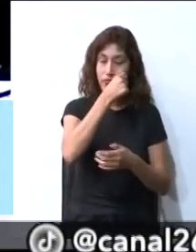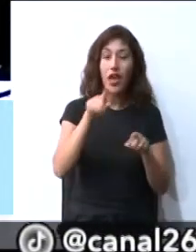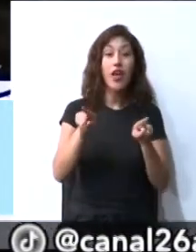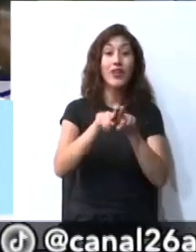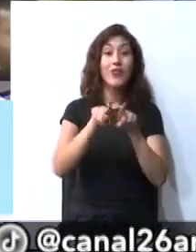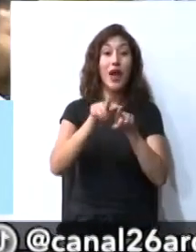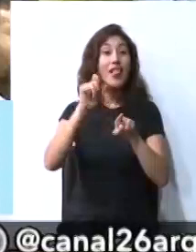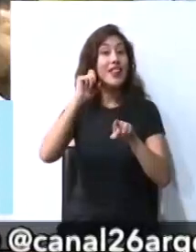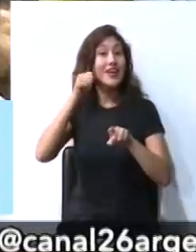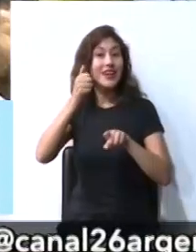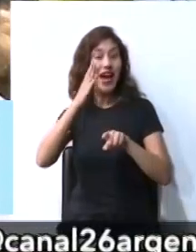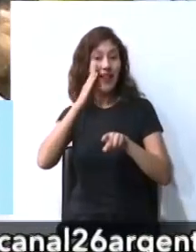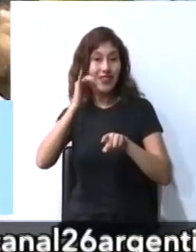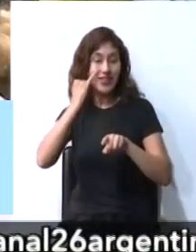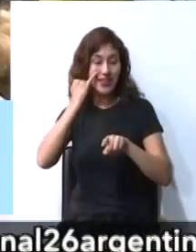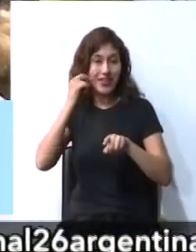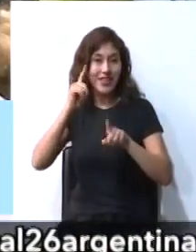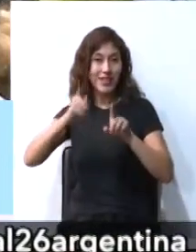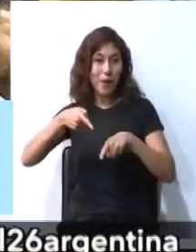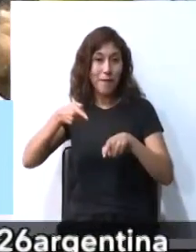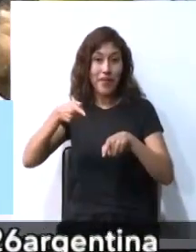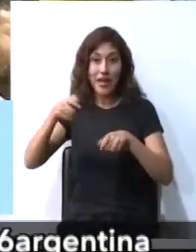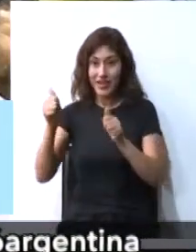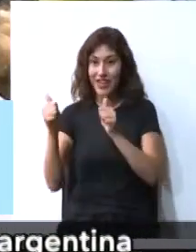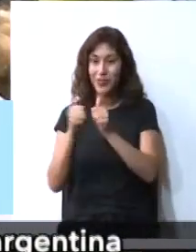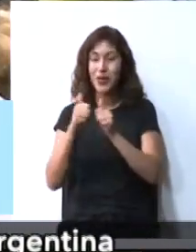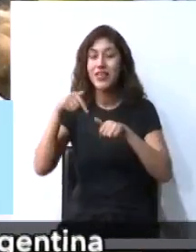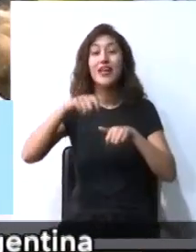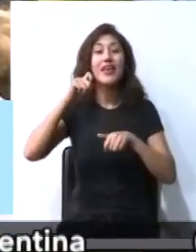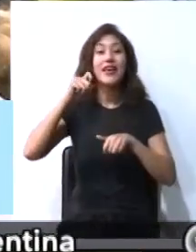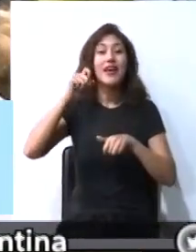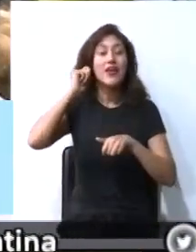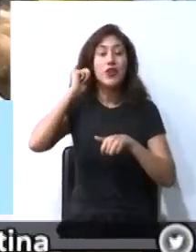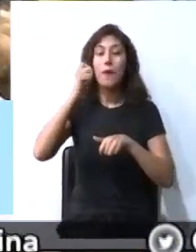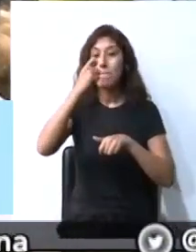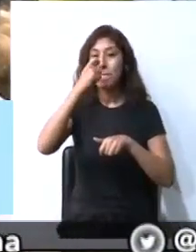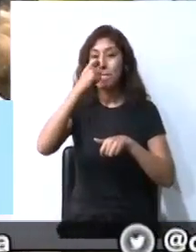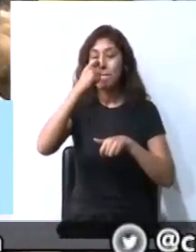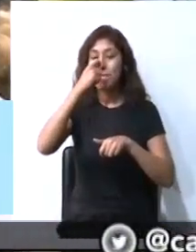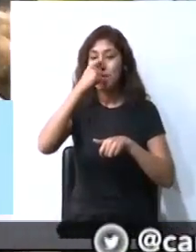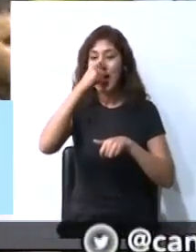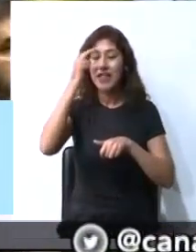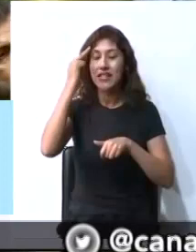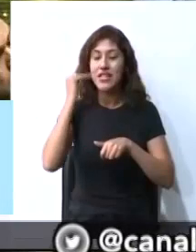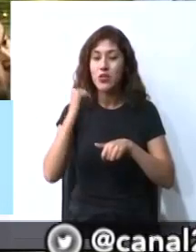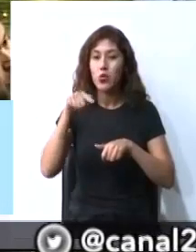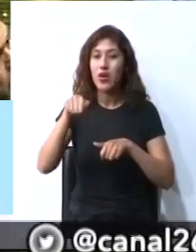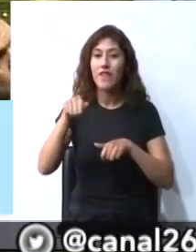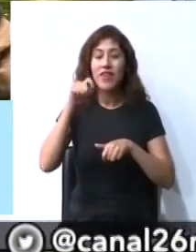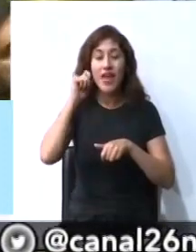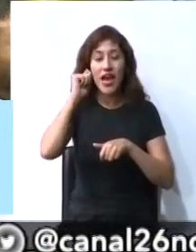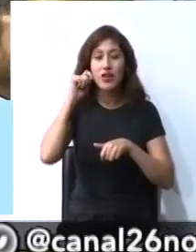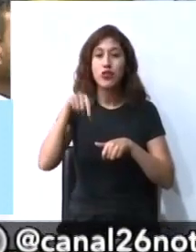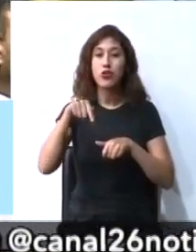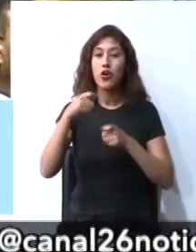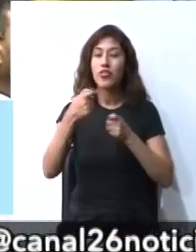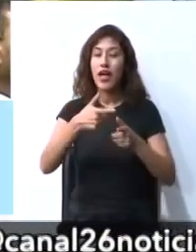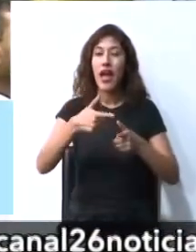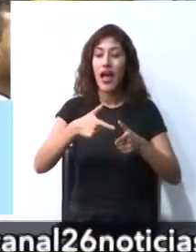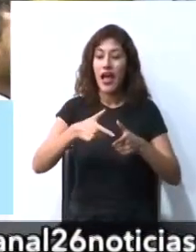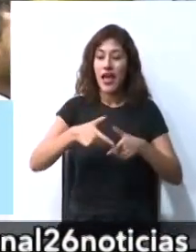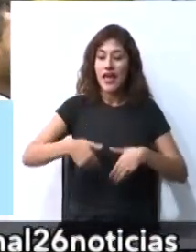acompaña. A sus 29 años, a Gaby la vida le dio otra nueva oportunidad gracias a un trasplante de hígado